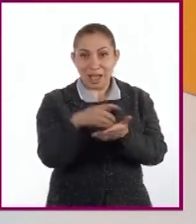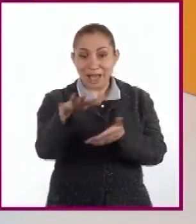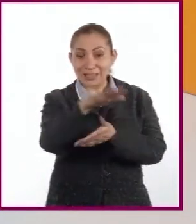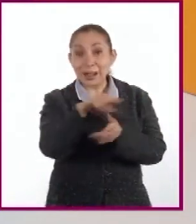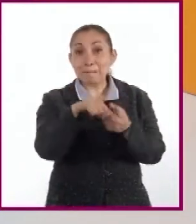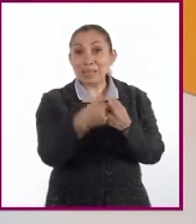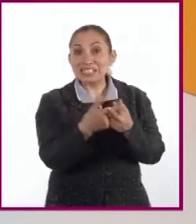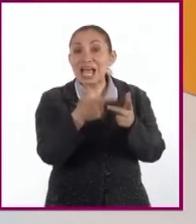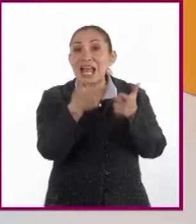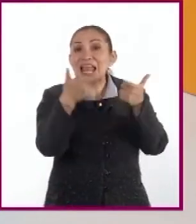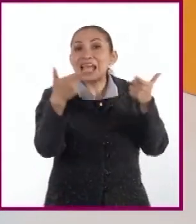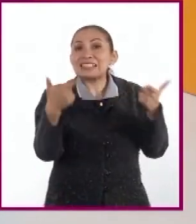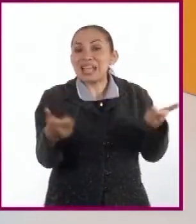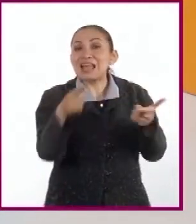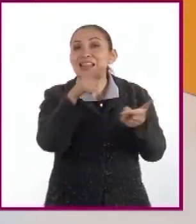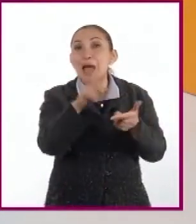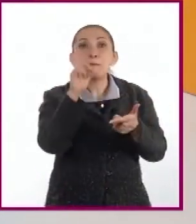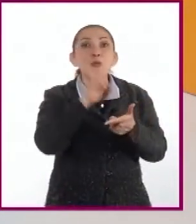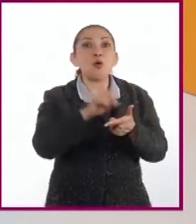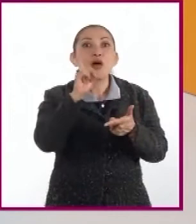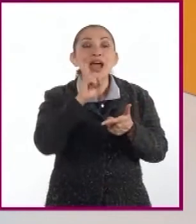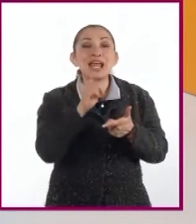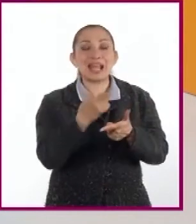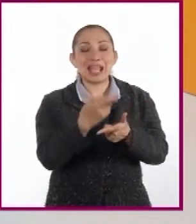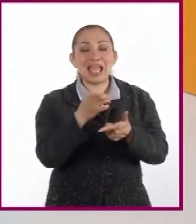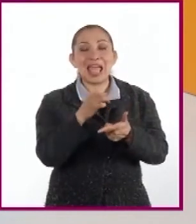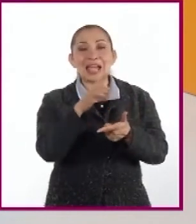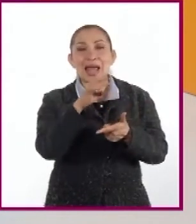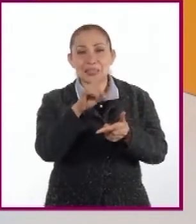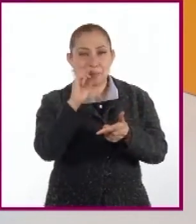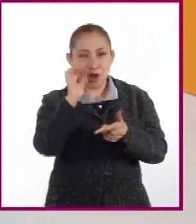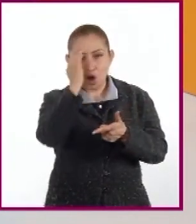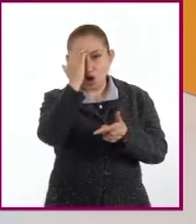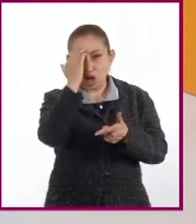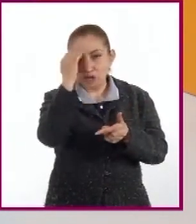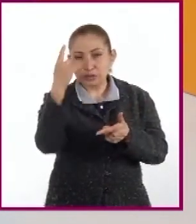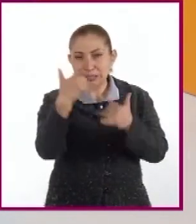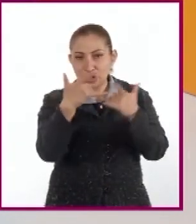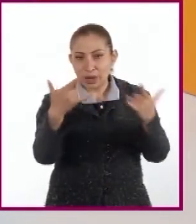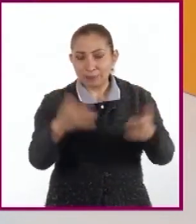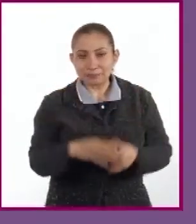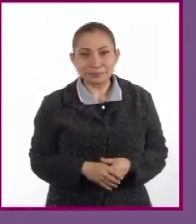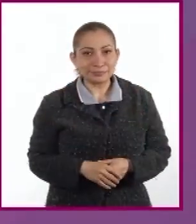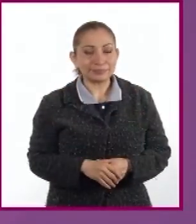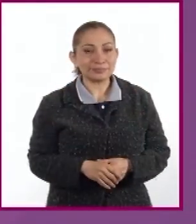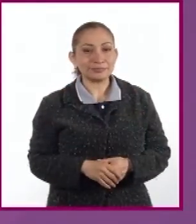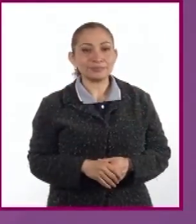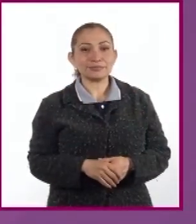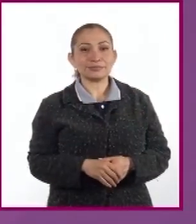nace la leyenda de la mujer errada? Vayamos a conocer esta historia.